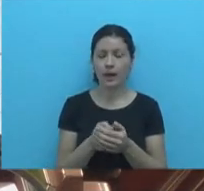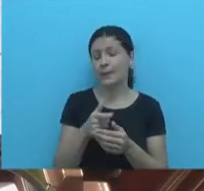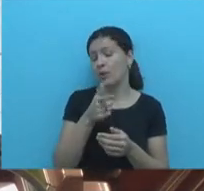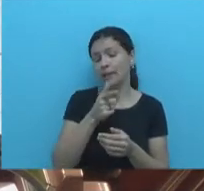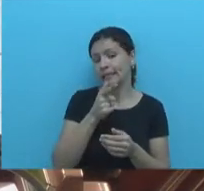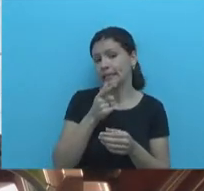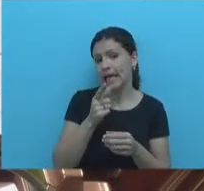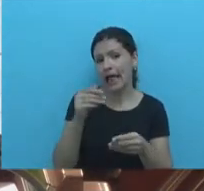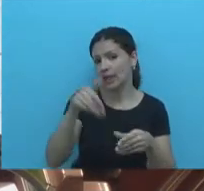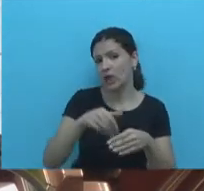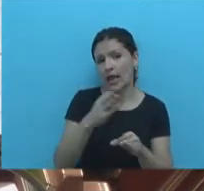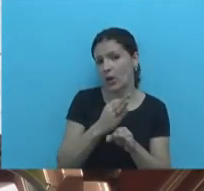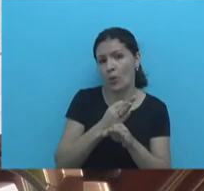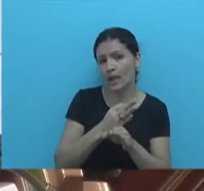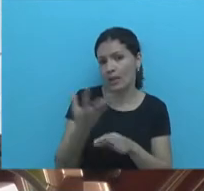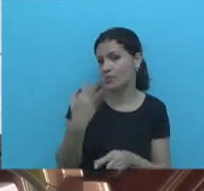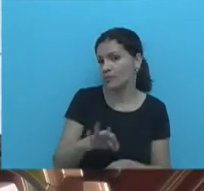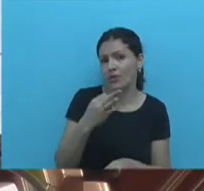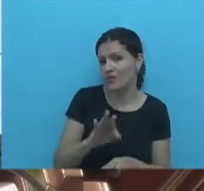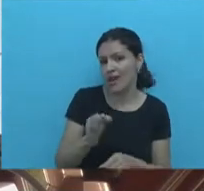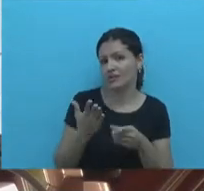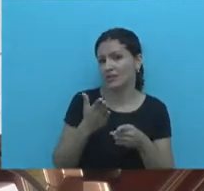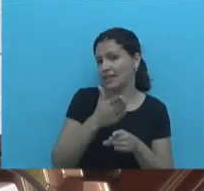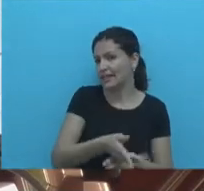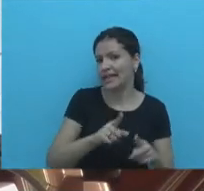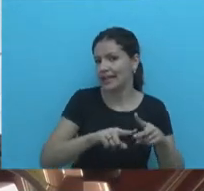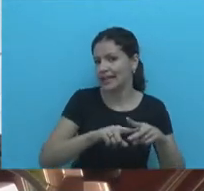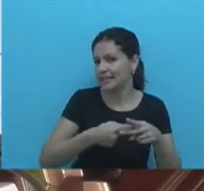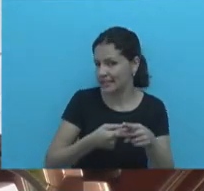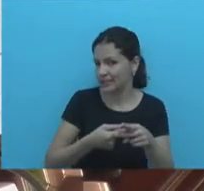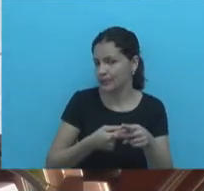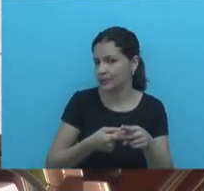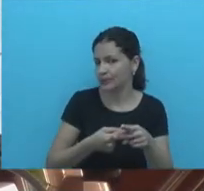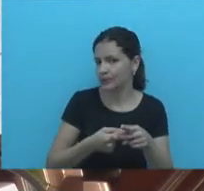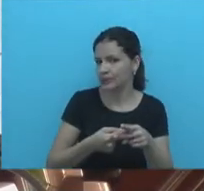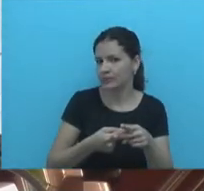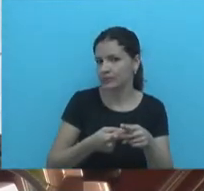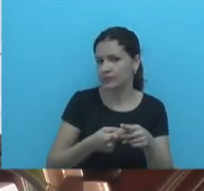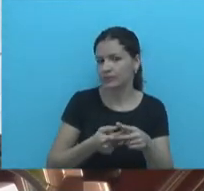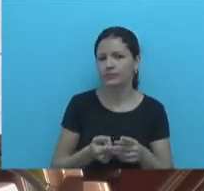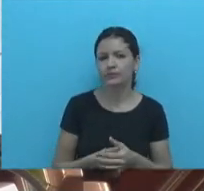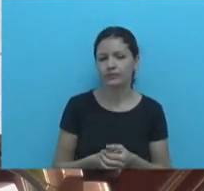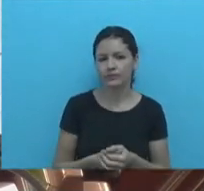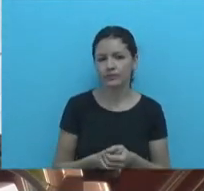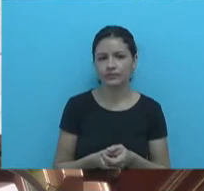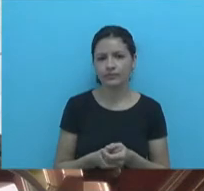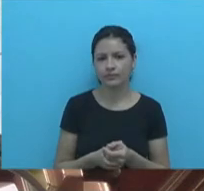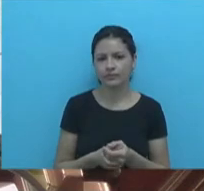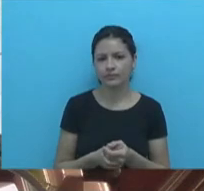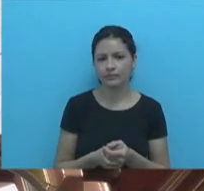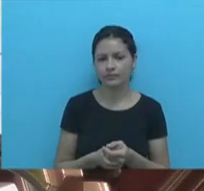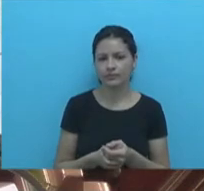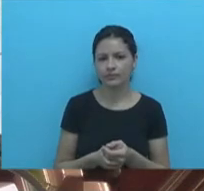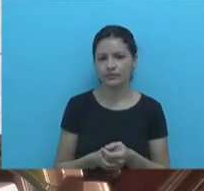como si fuera una materia más, y es la diferencia que tendría si no fuera dentro de la currícula, que él podría